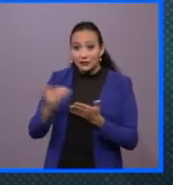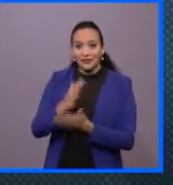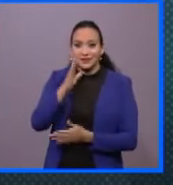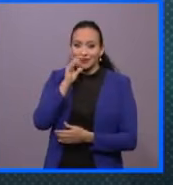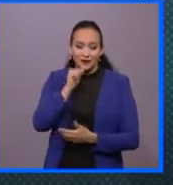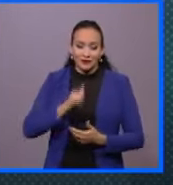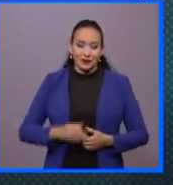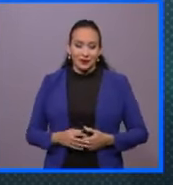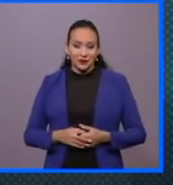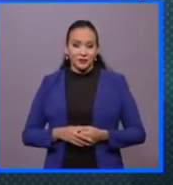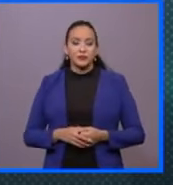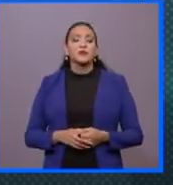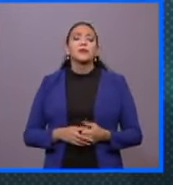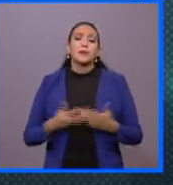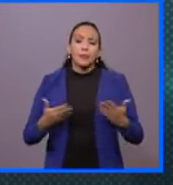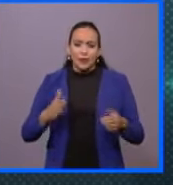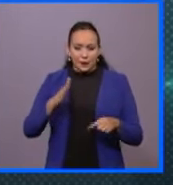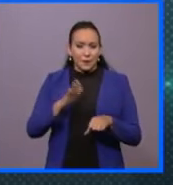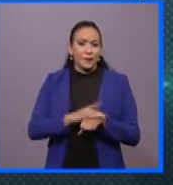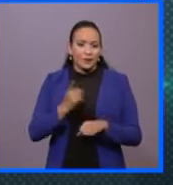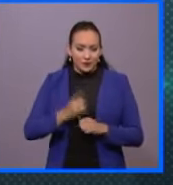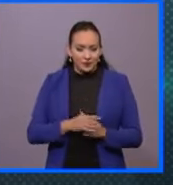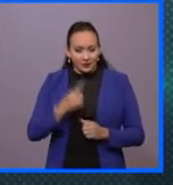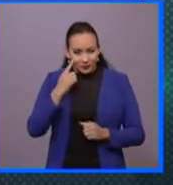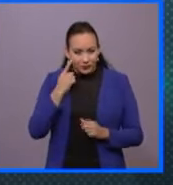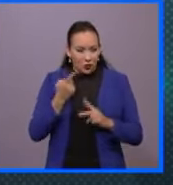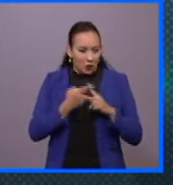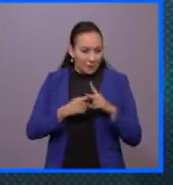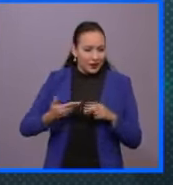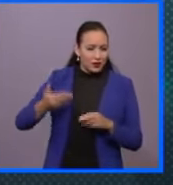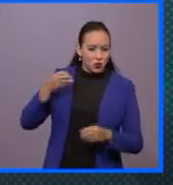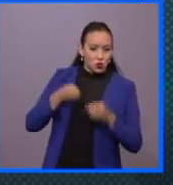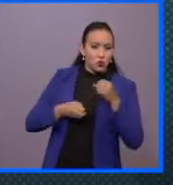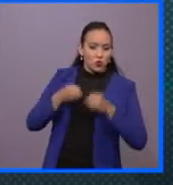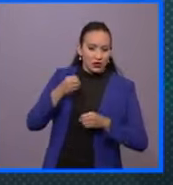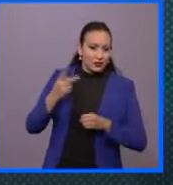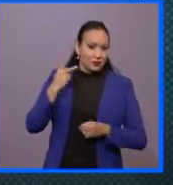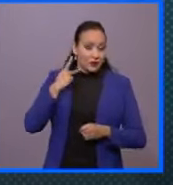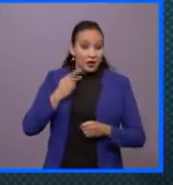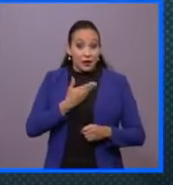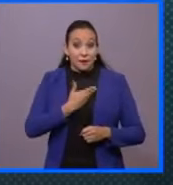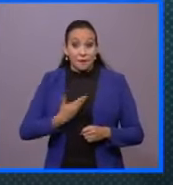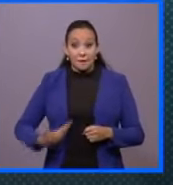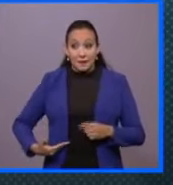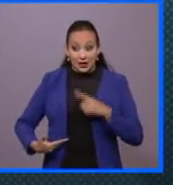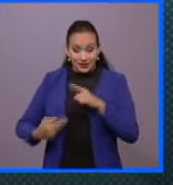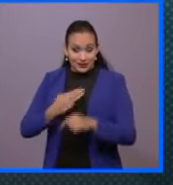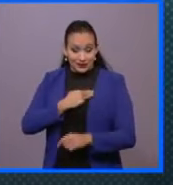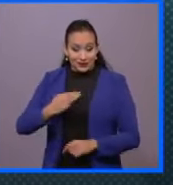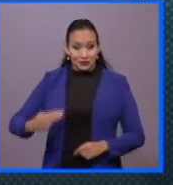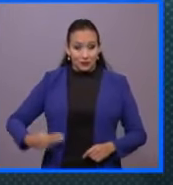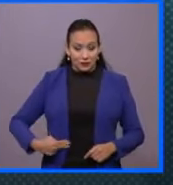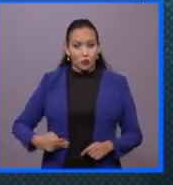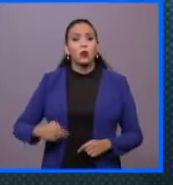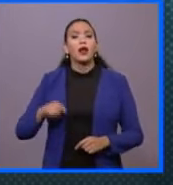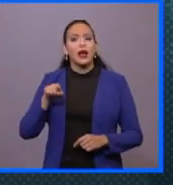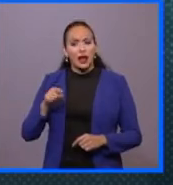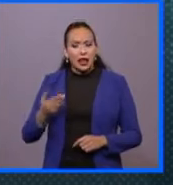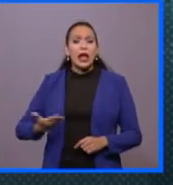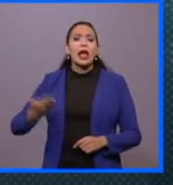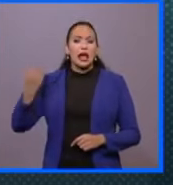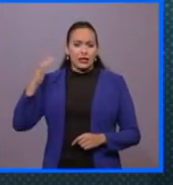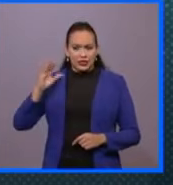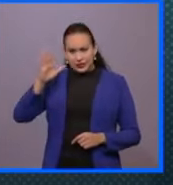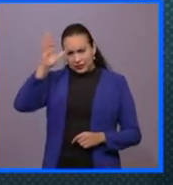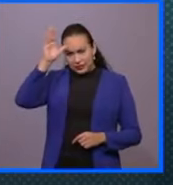potestad sancionatoria. Lo anterior porque previo al inicio del juicio político, el presidente municipal había alcanzado un acuerdo